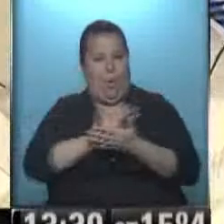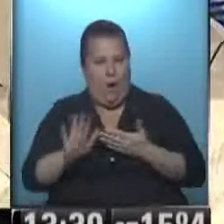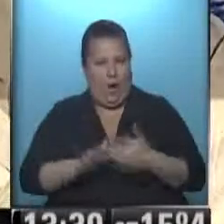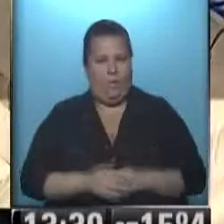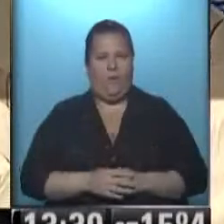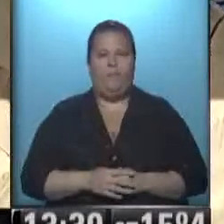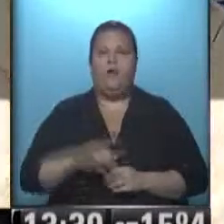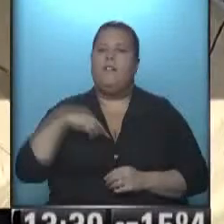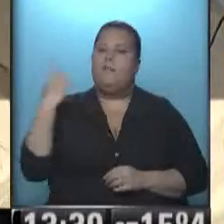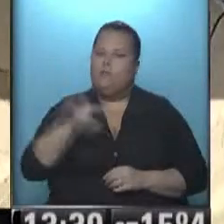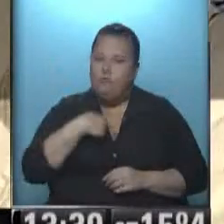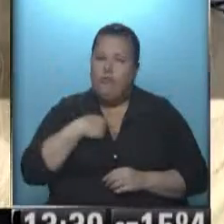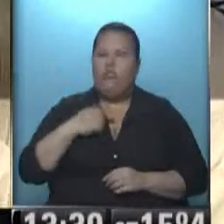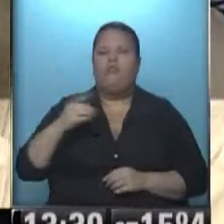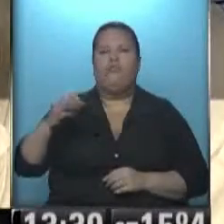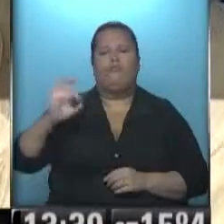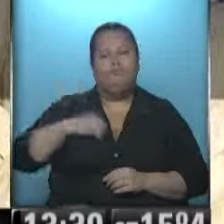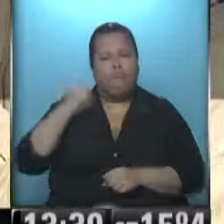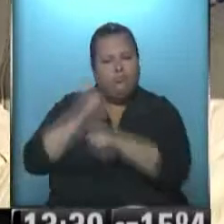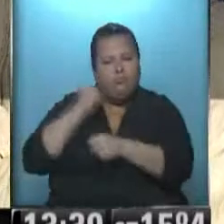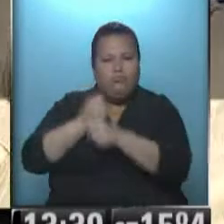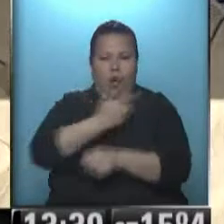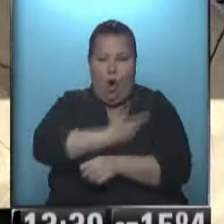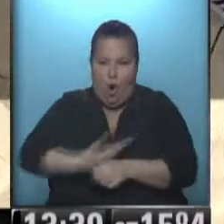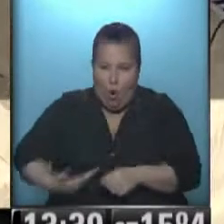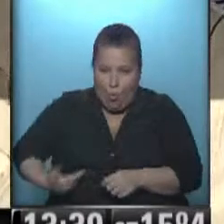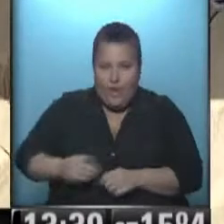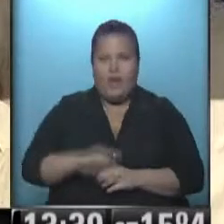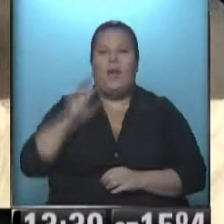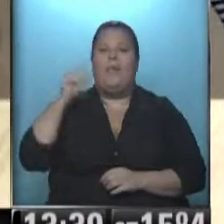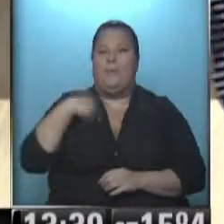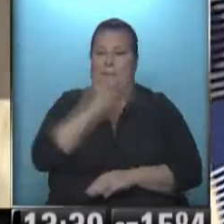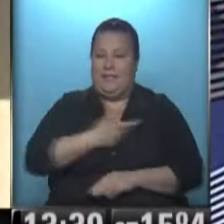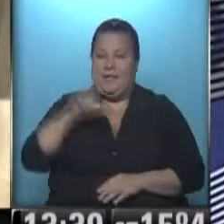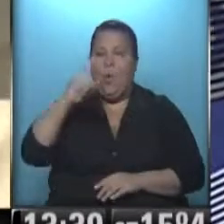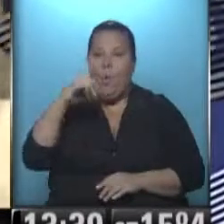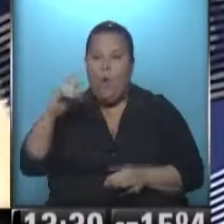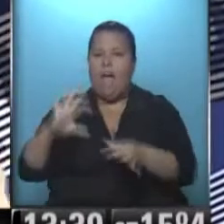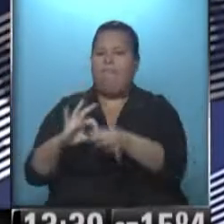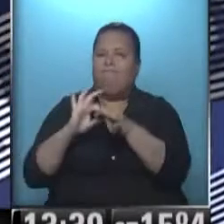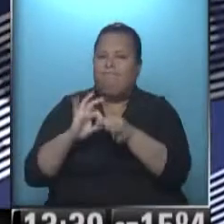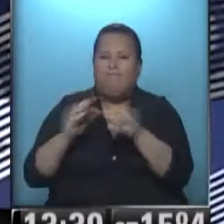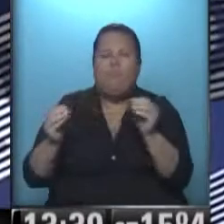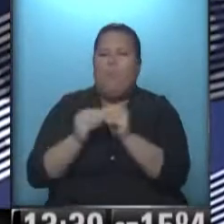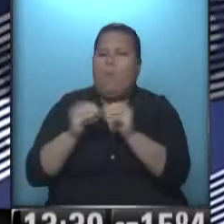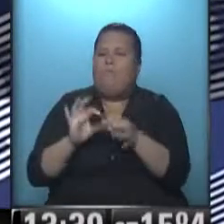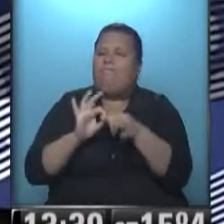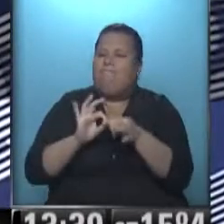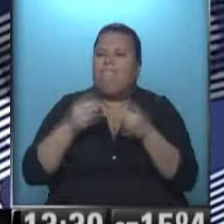Hemos tenido a lo largo de todo o meu governo e do governo do presidente Lula uma relação